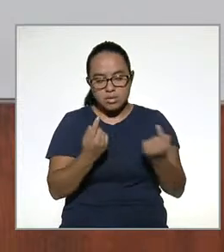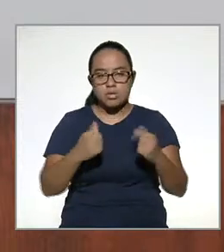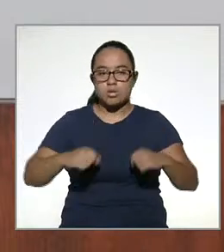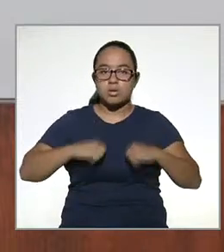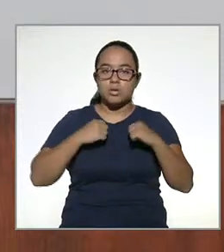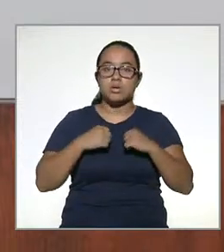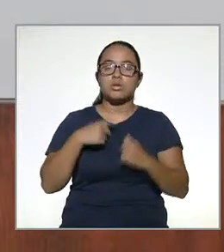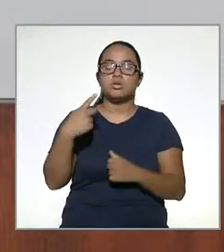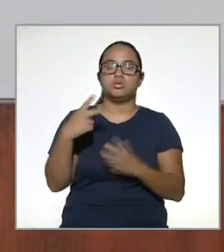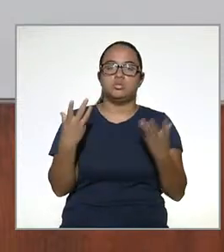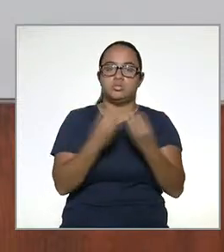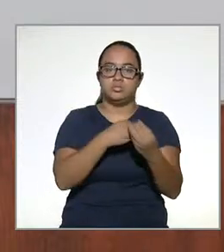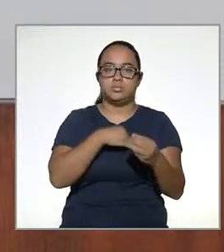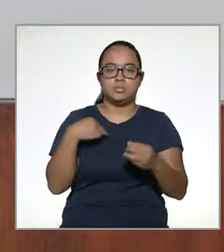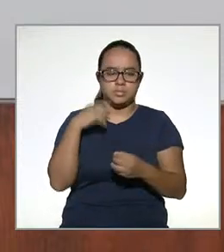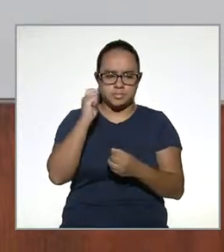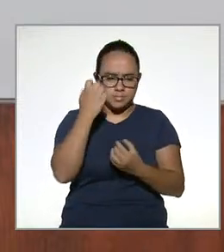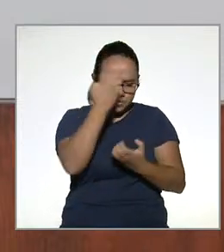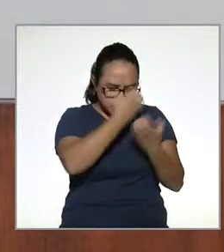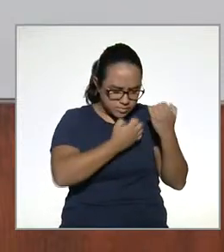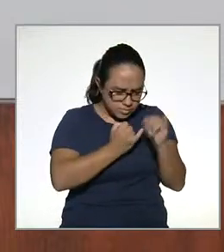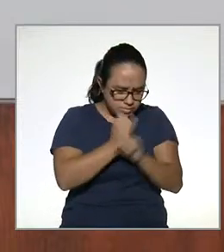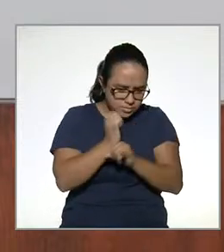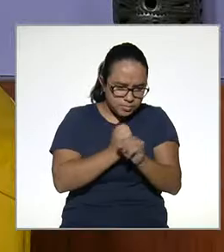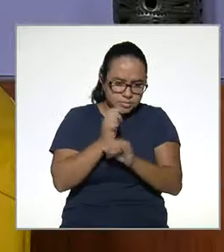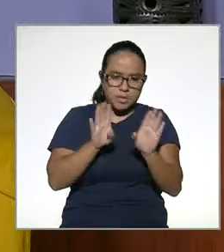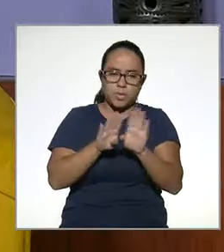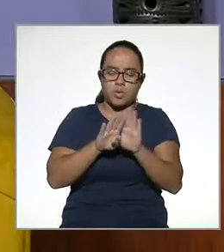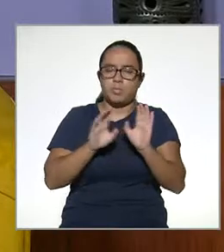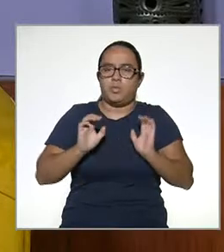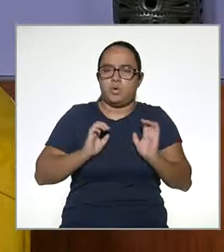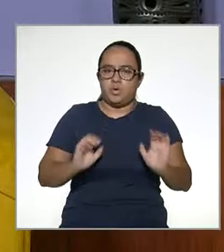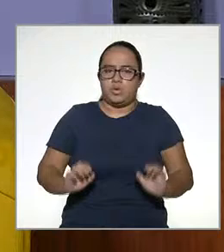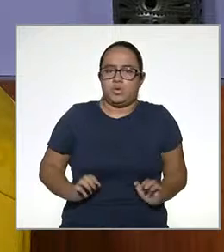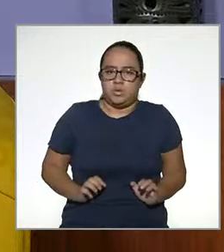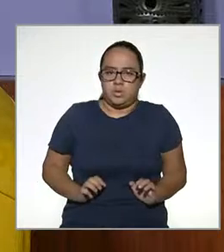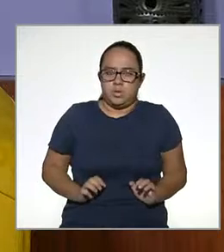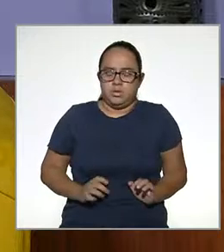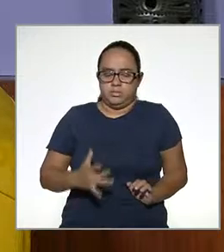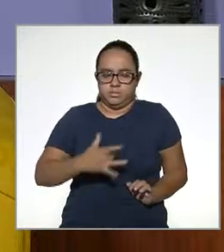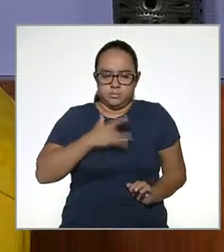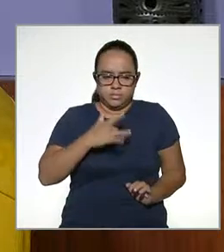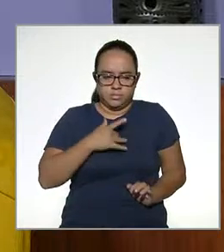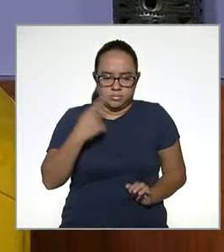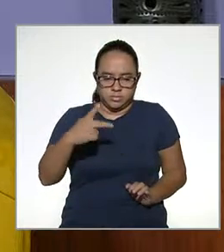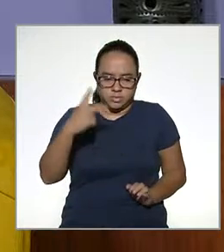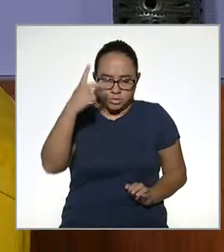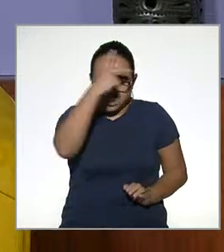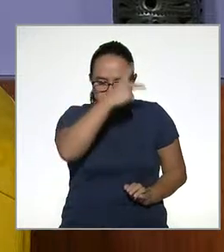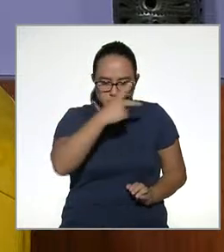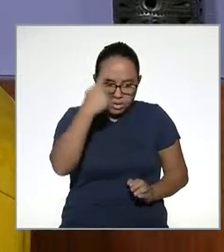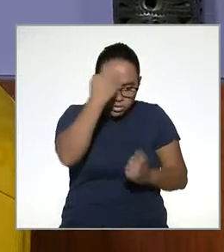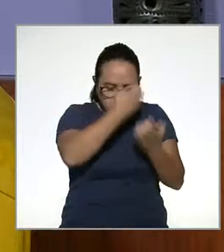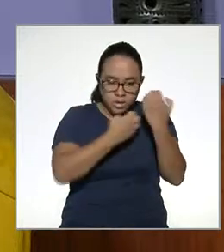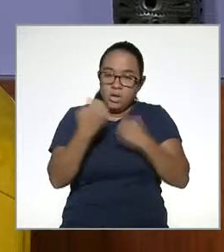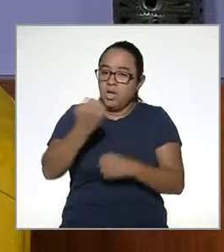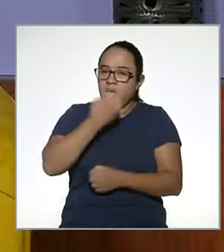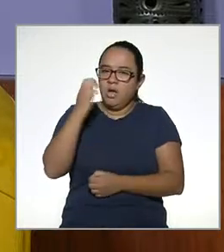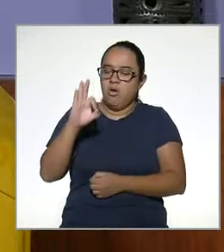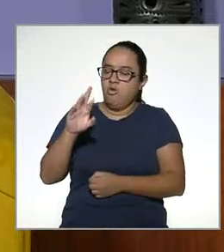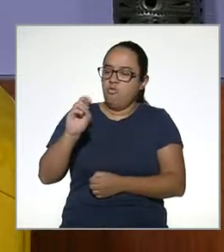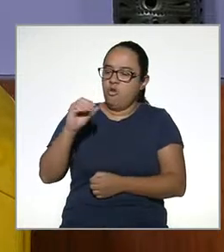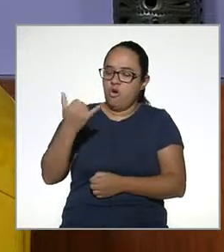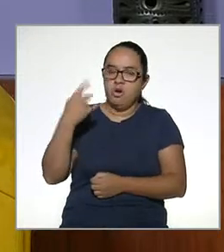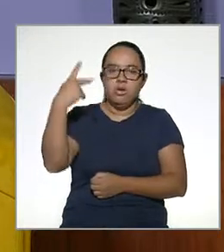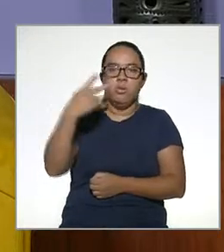miembro del grupo de investigación en psicoanálisis acerca del cuerpo y sexuación en psicoanálisis en la Escuela Freudiana de